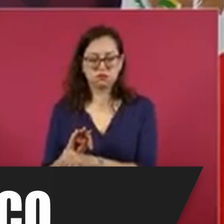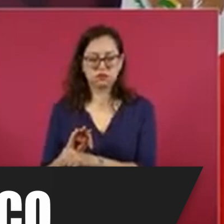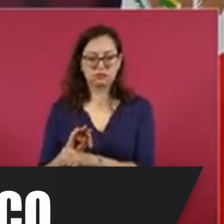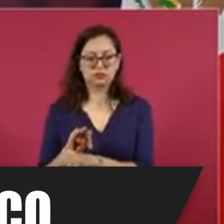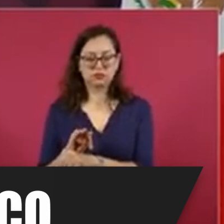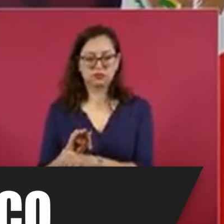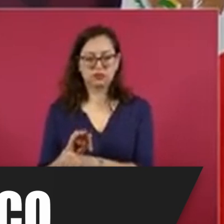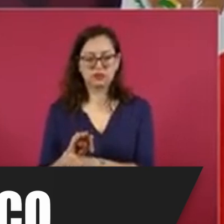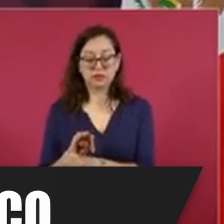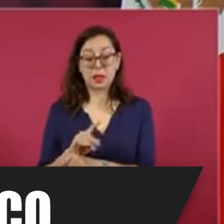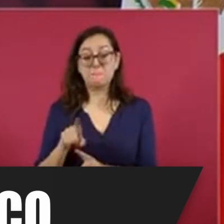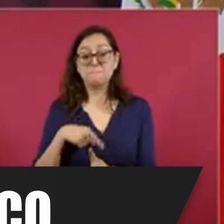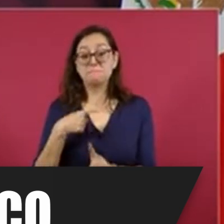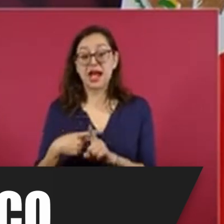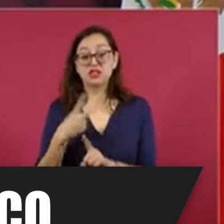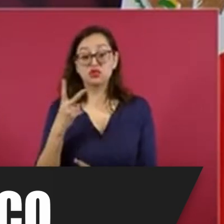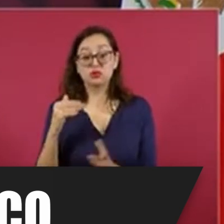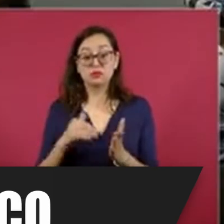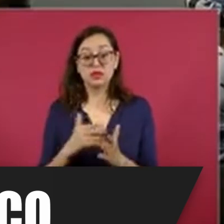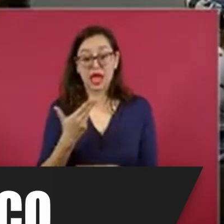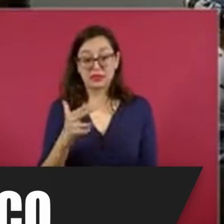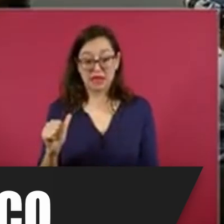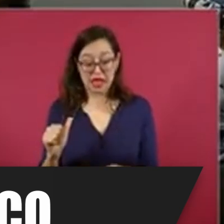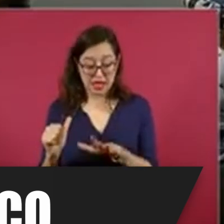estas como 2,000 hectáreas,